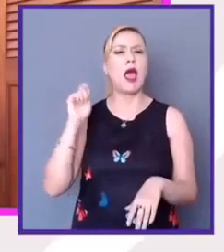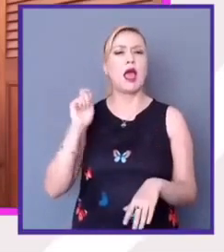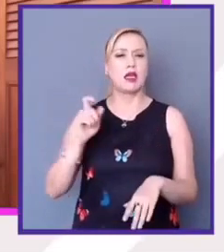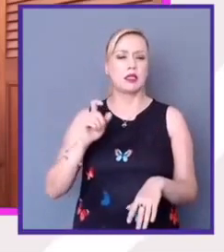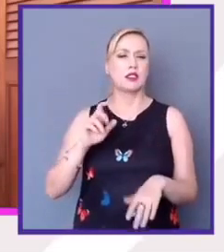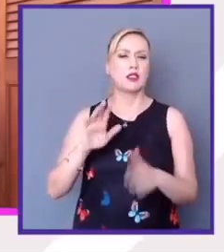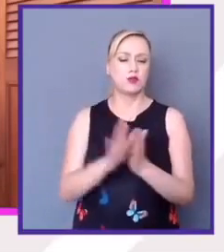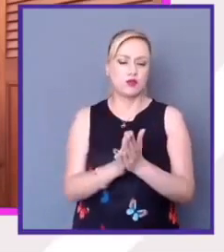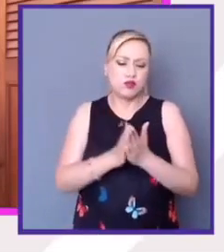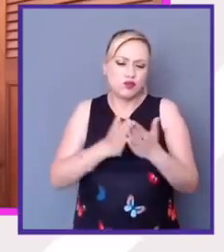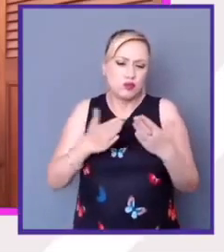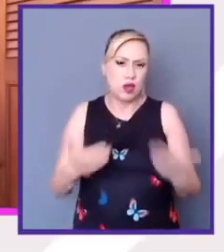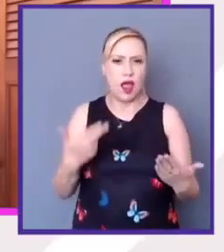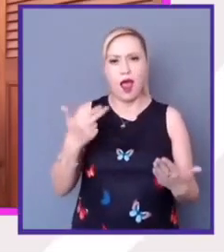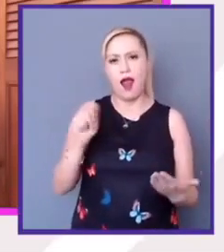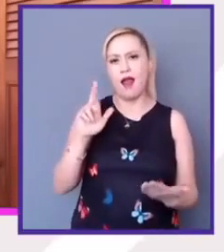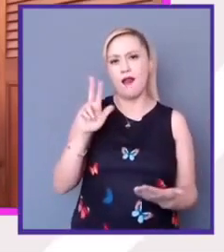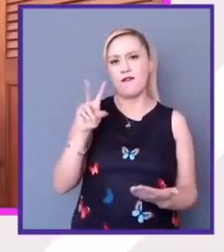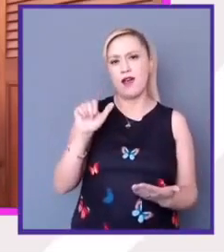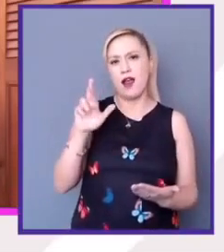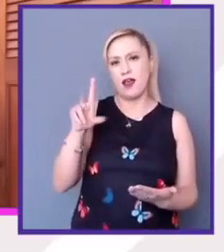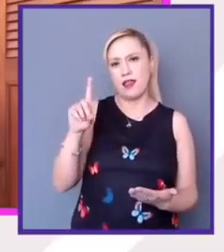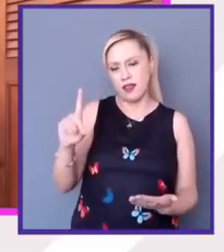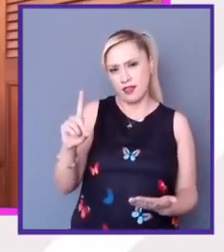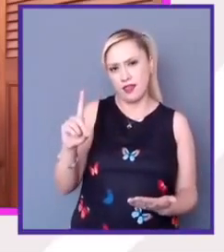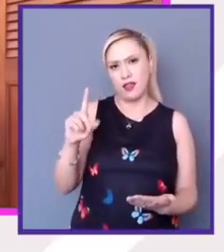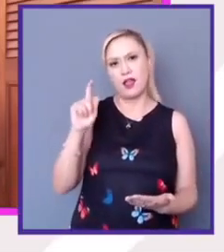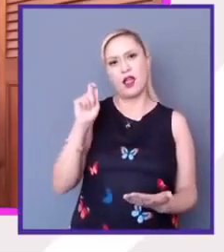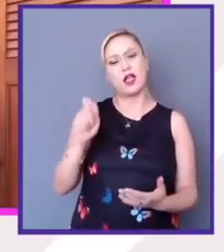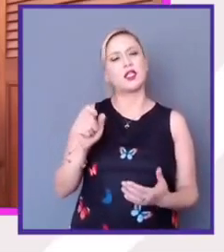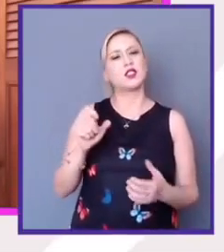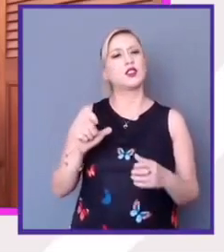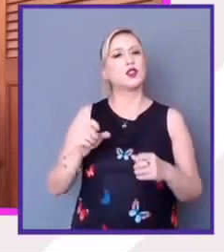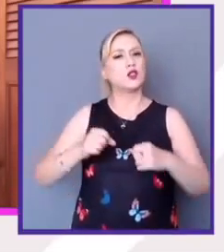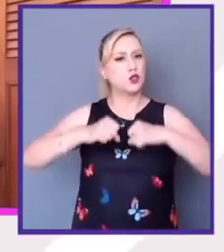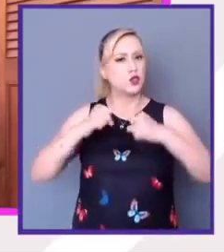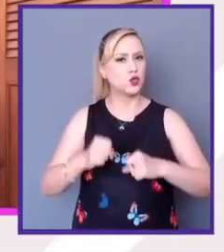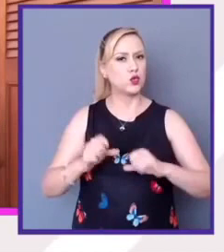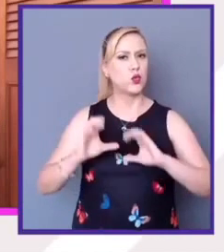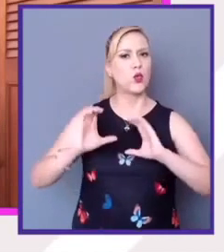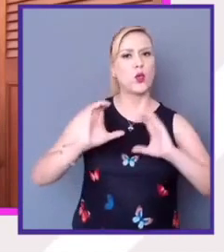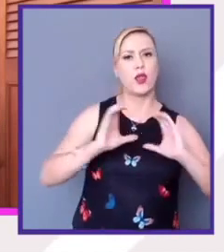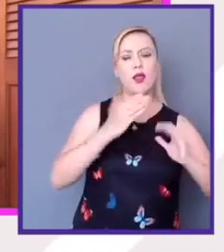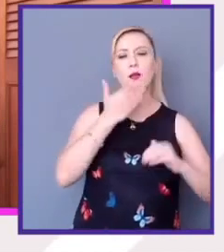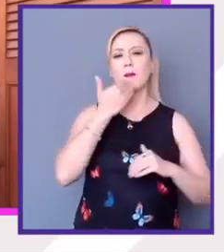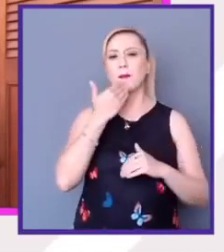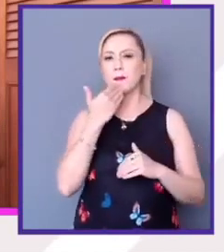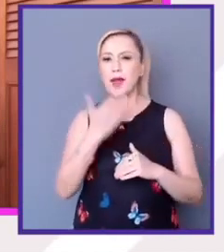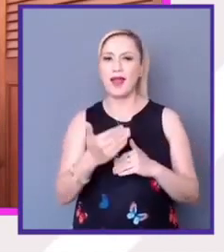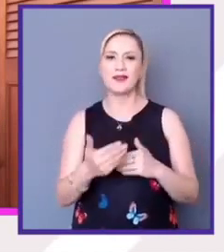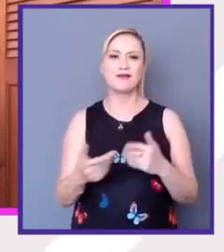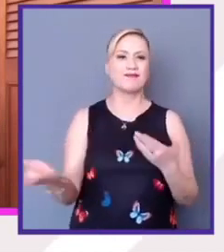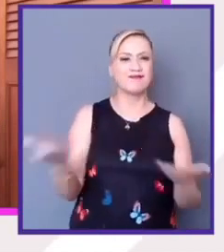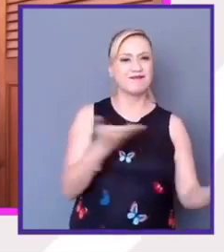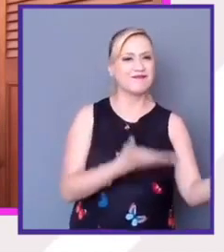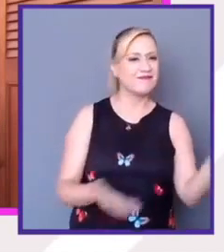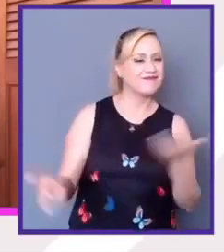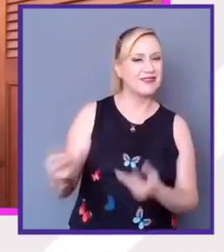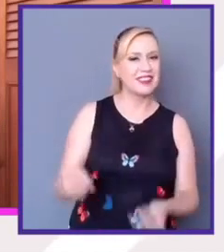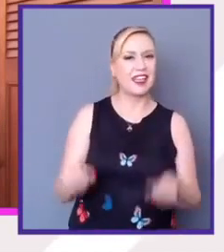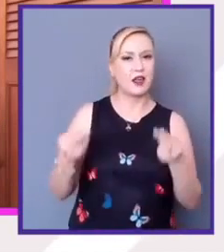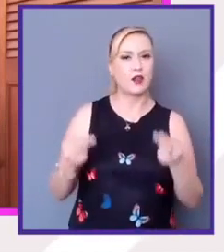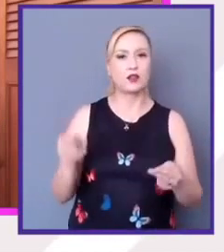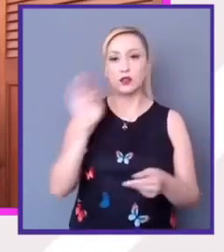llama The Neuroscience of Trust, o la seguridad detrás de la neurociencia, en la cual encuentran que las empresas que